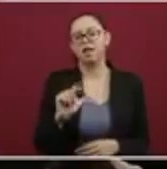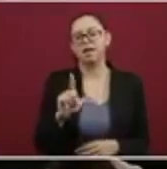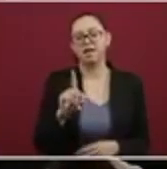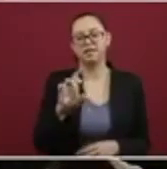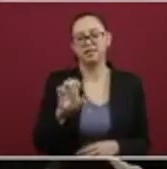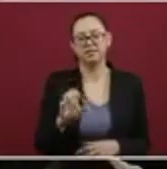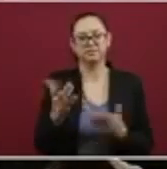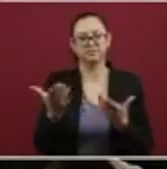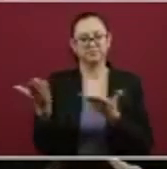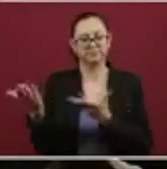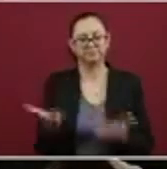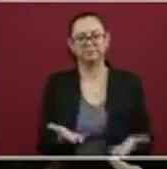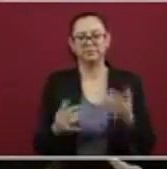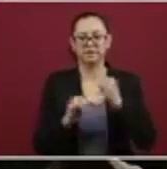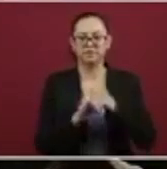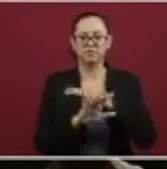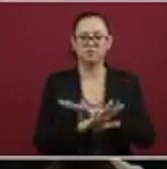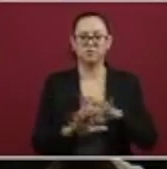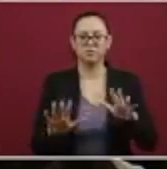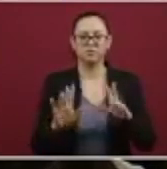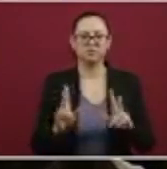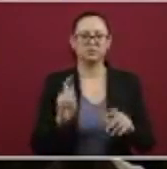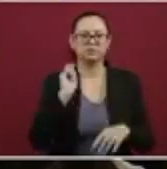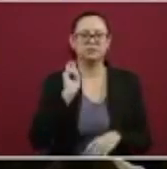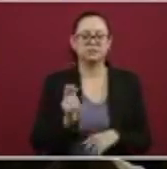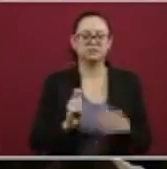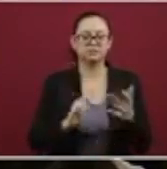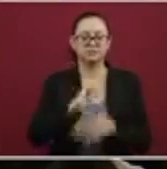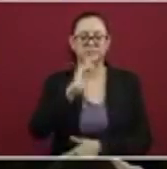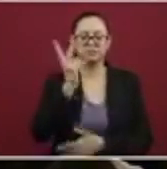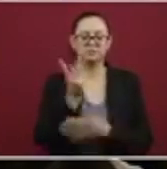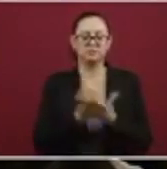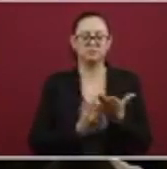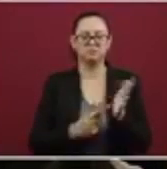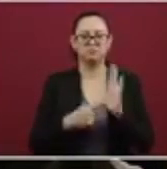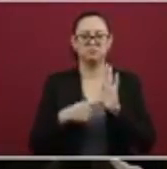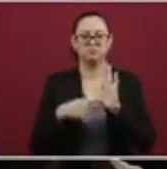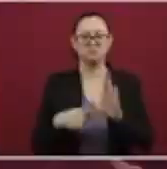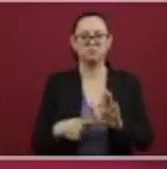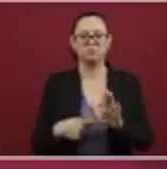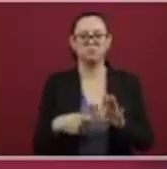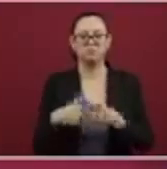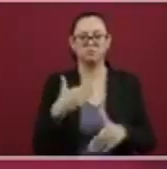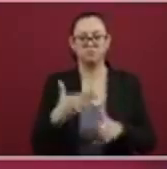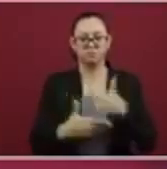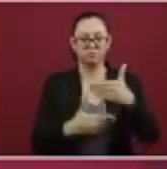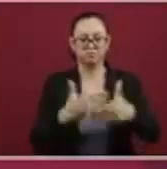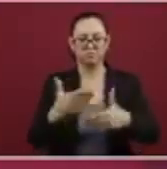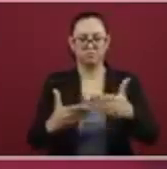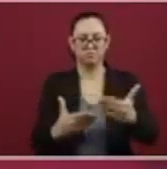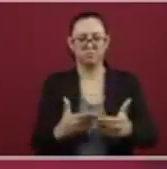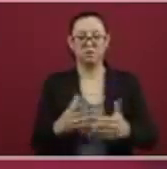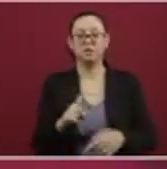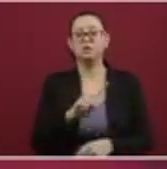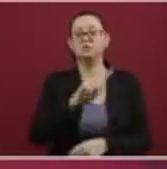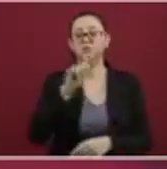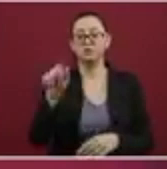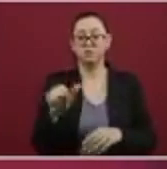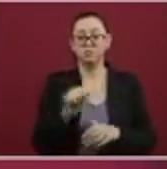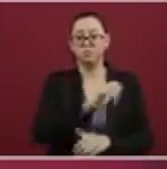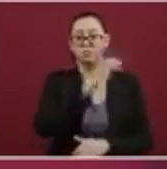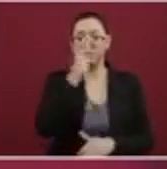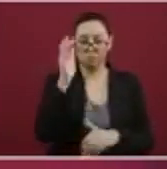nos informe de cómo va este programa. Después de que termine de exponer,